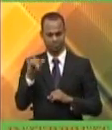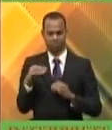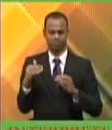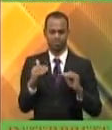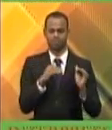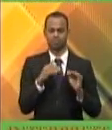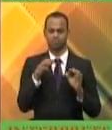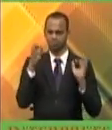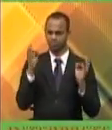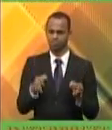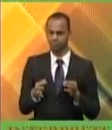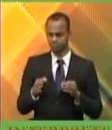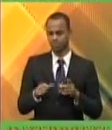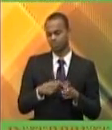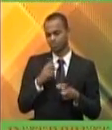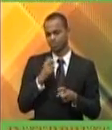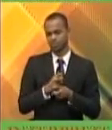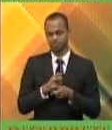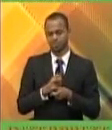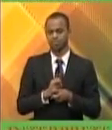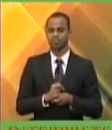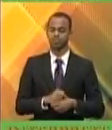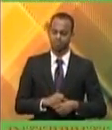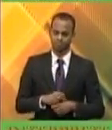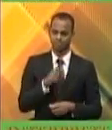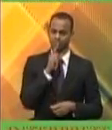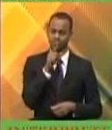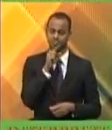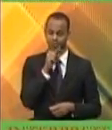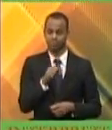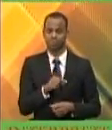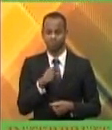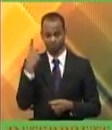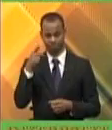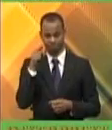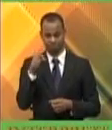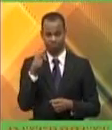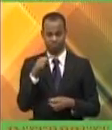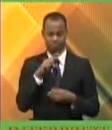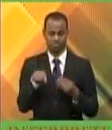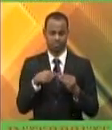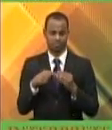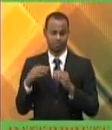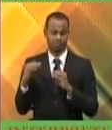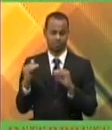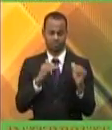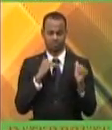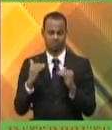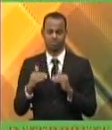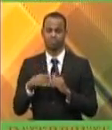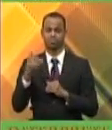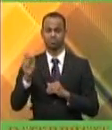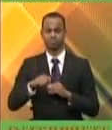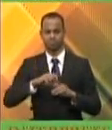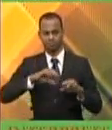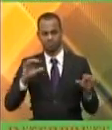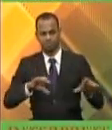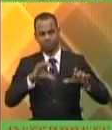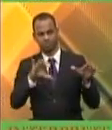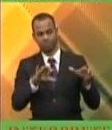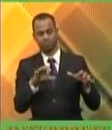formal es difícil llevarla en una igualdad real entonces para tú llevar esa igualdad formal a una igualdad real tienes que hacer